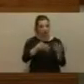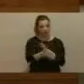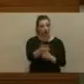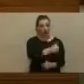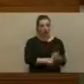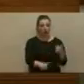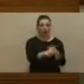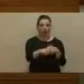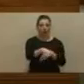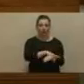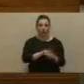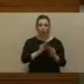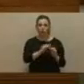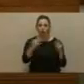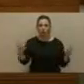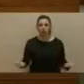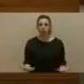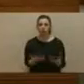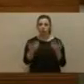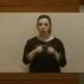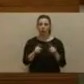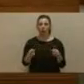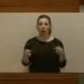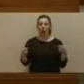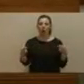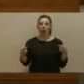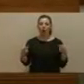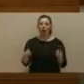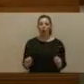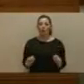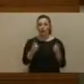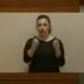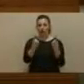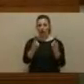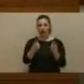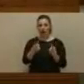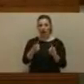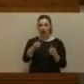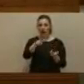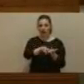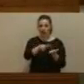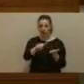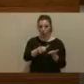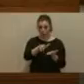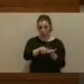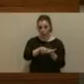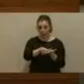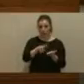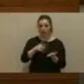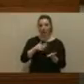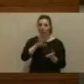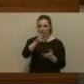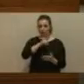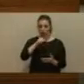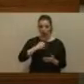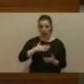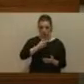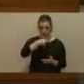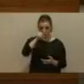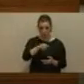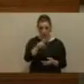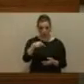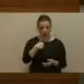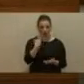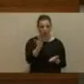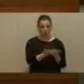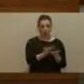Gobierno impulsar la cooficialidad lingüística en nuestra comunidad autónoma? Yo le pediría, ya que le